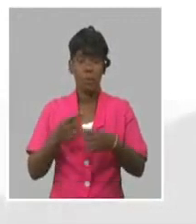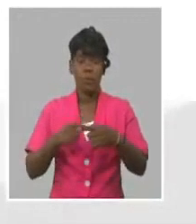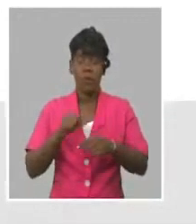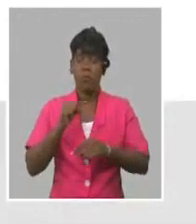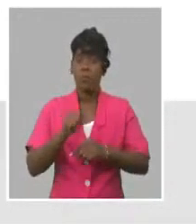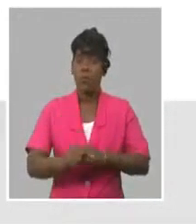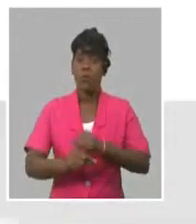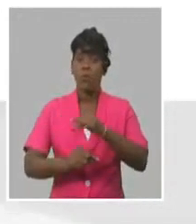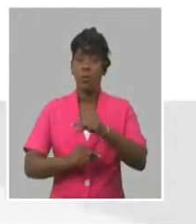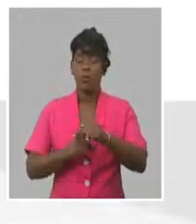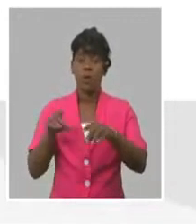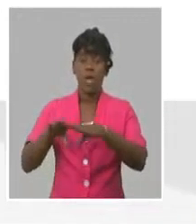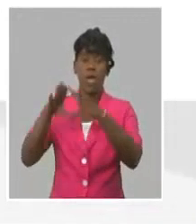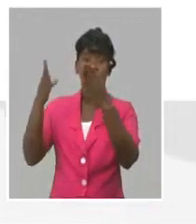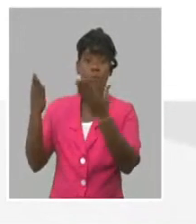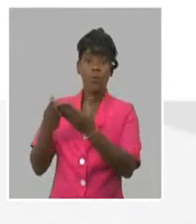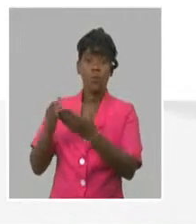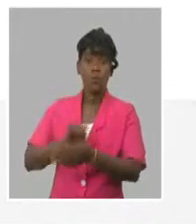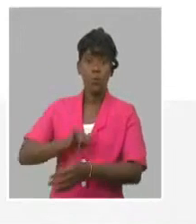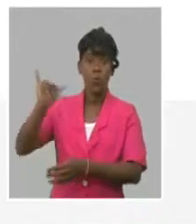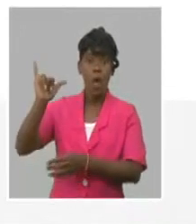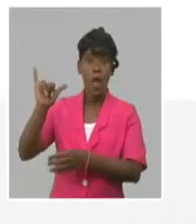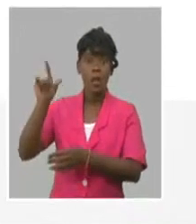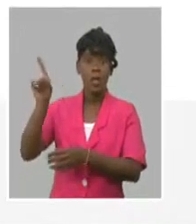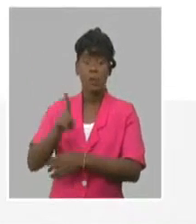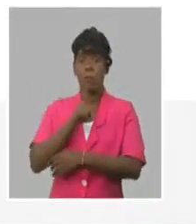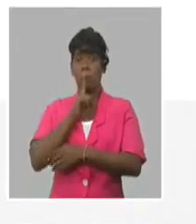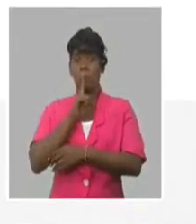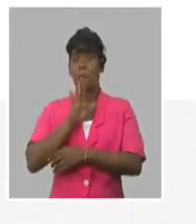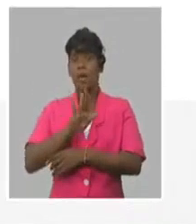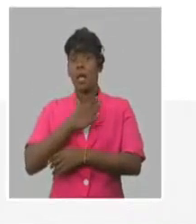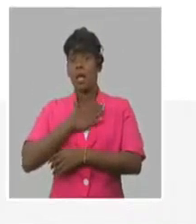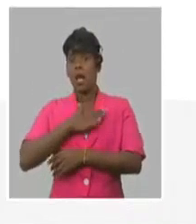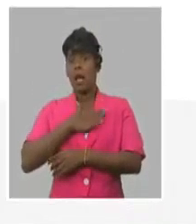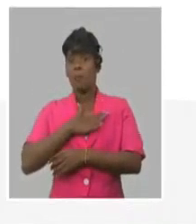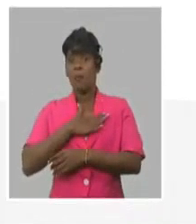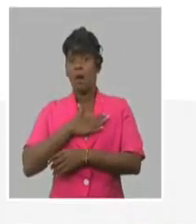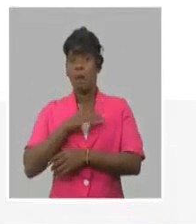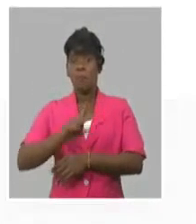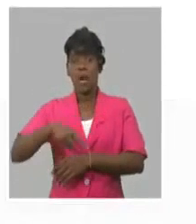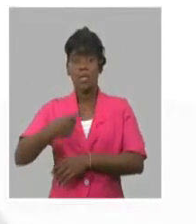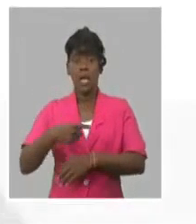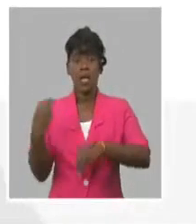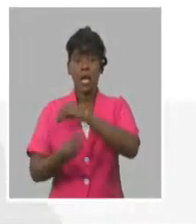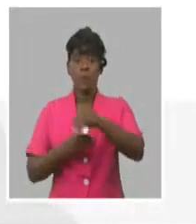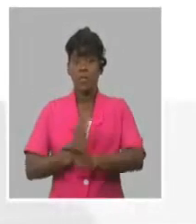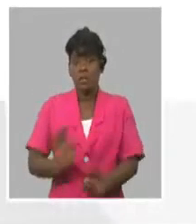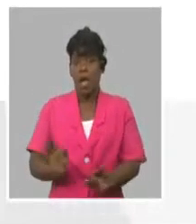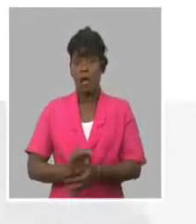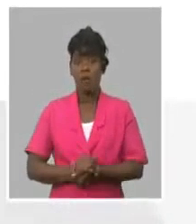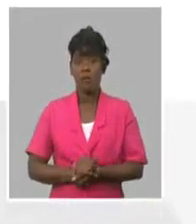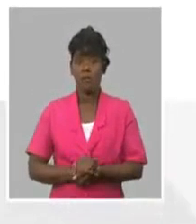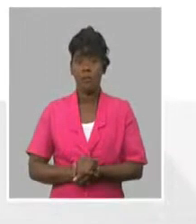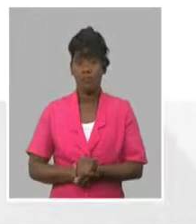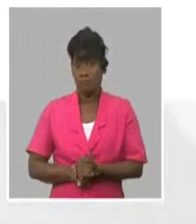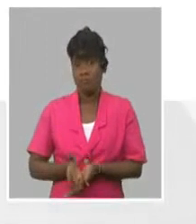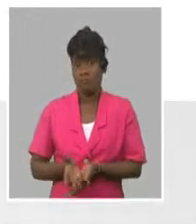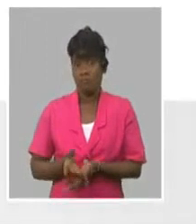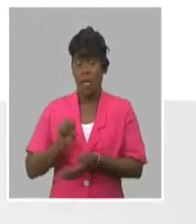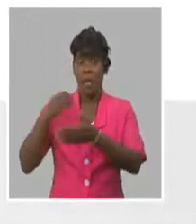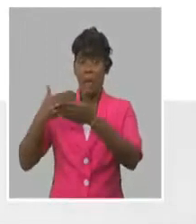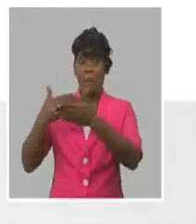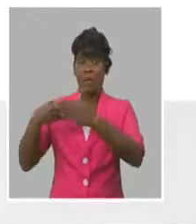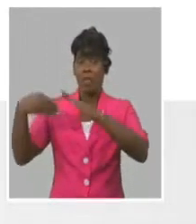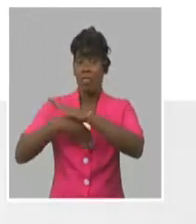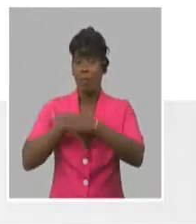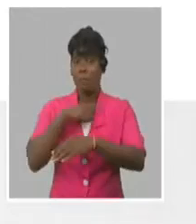mundo la gente anuncia cuál es el tipo de cambio ni de qué tamaño es la devaluación que va a ser mañana. Puede haber economistas que no compartan mi